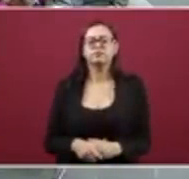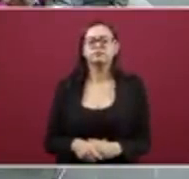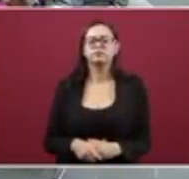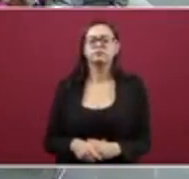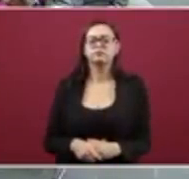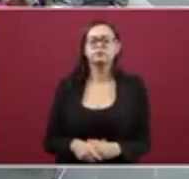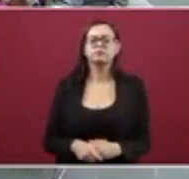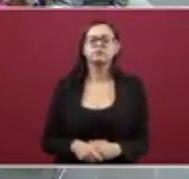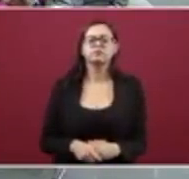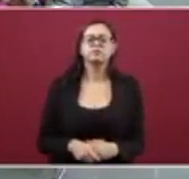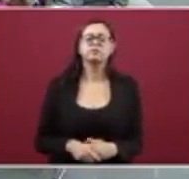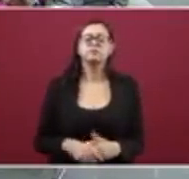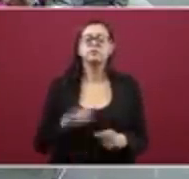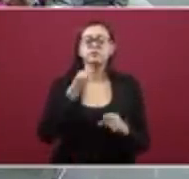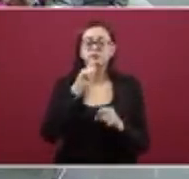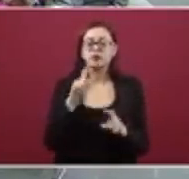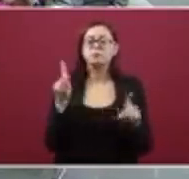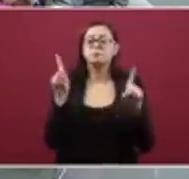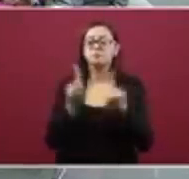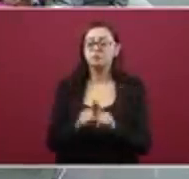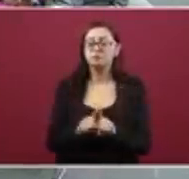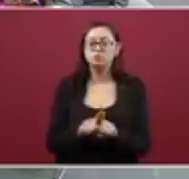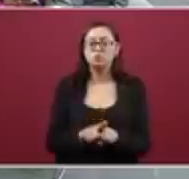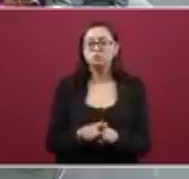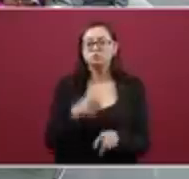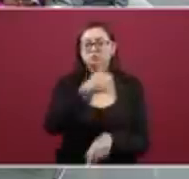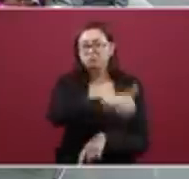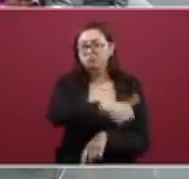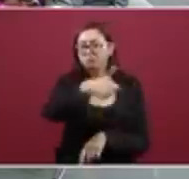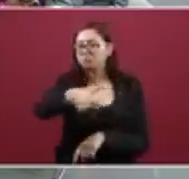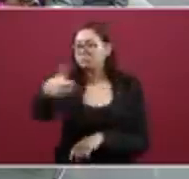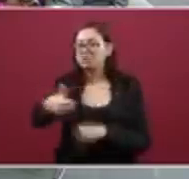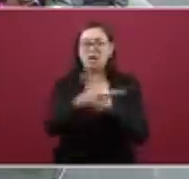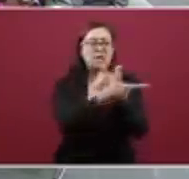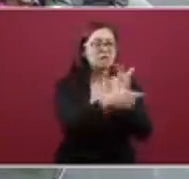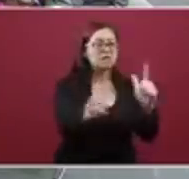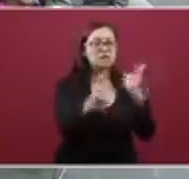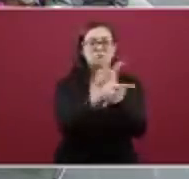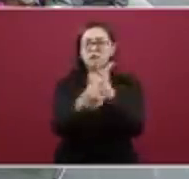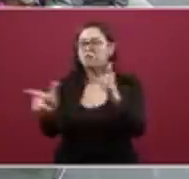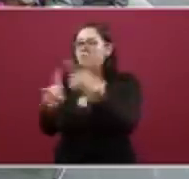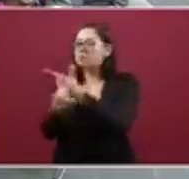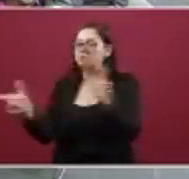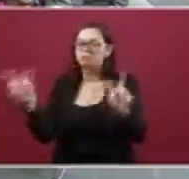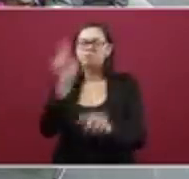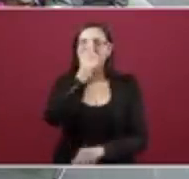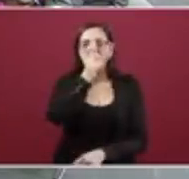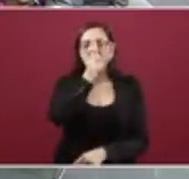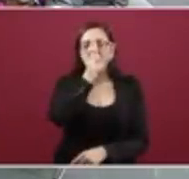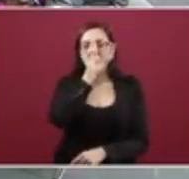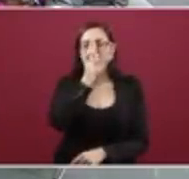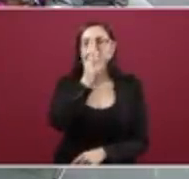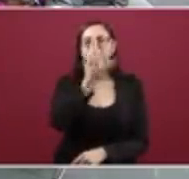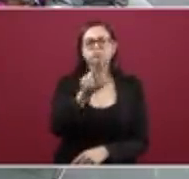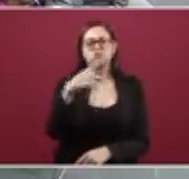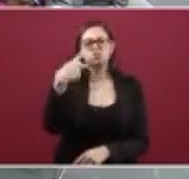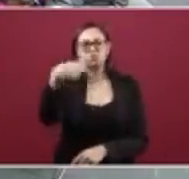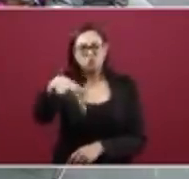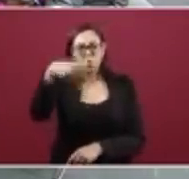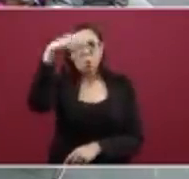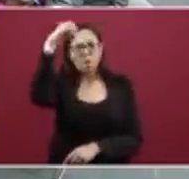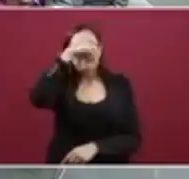de las libertades nadie ha sido afectado por su manera de